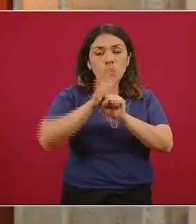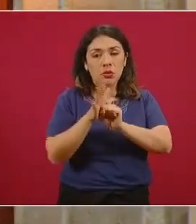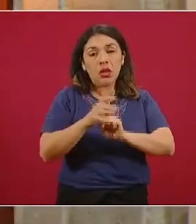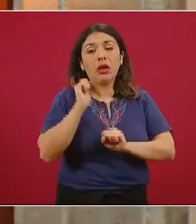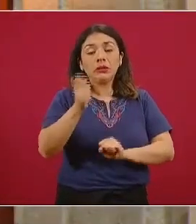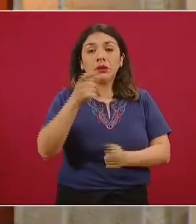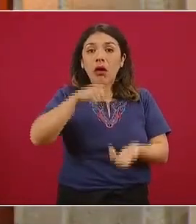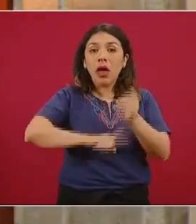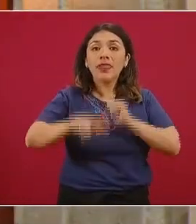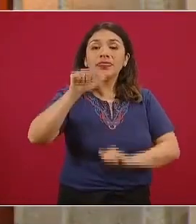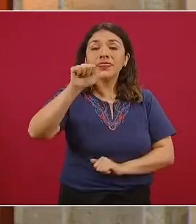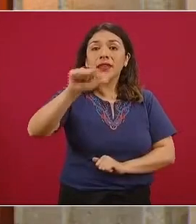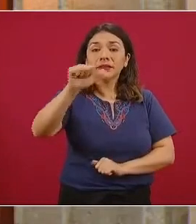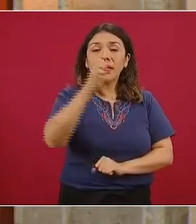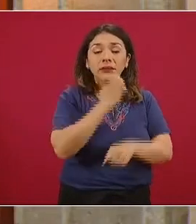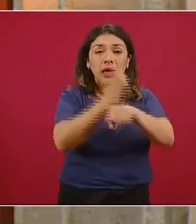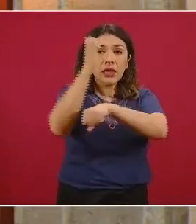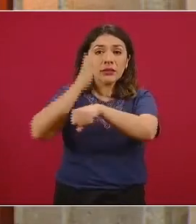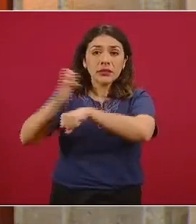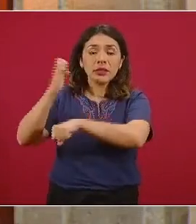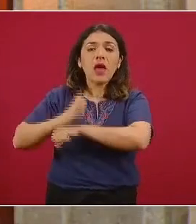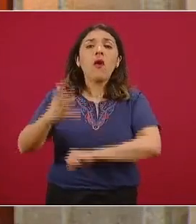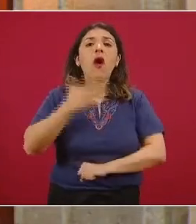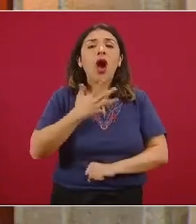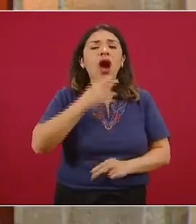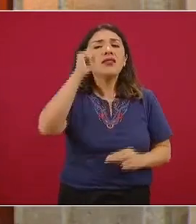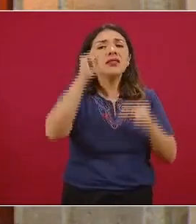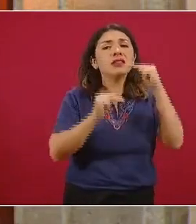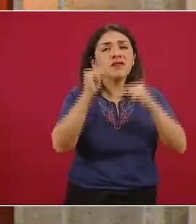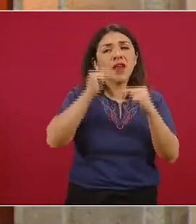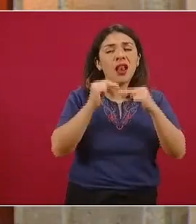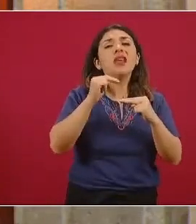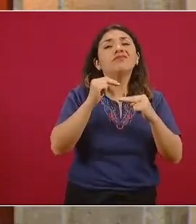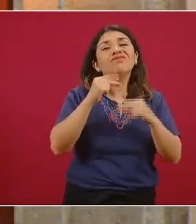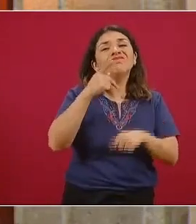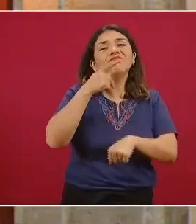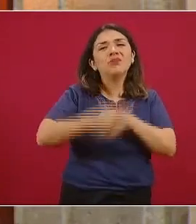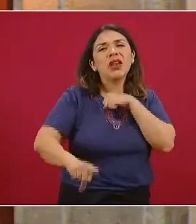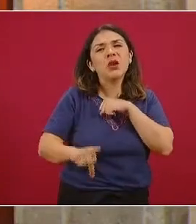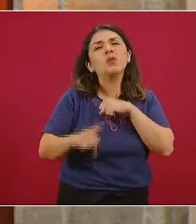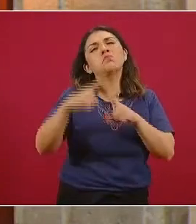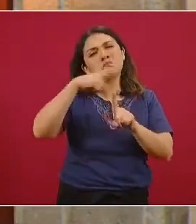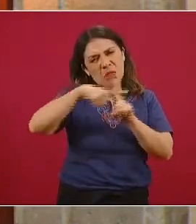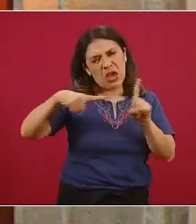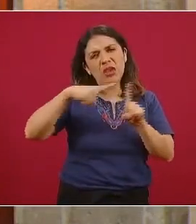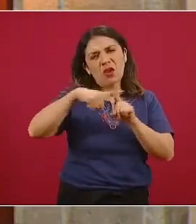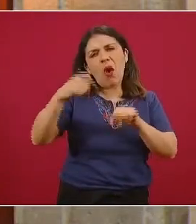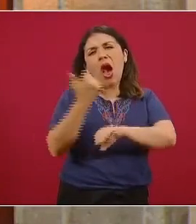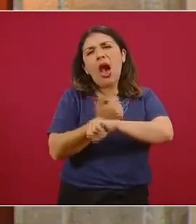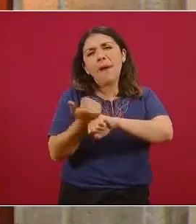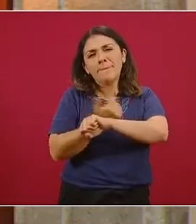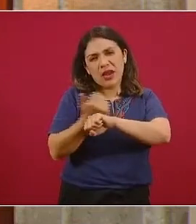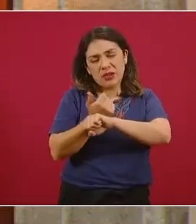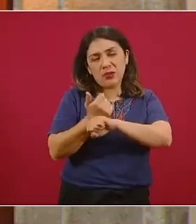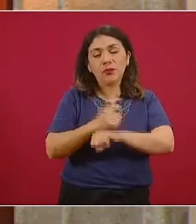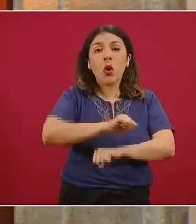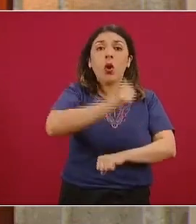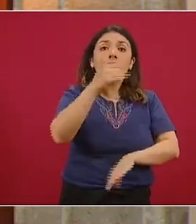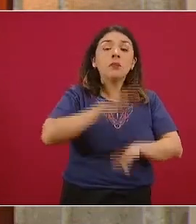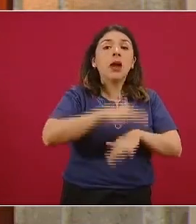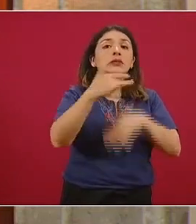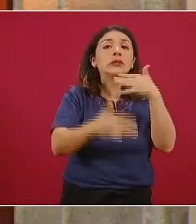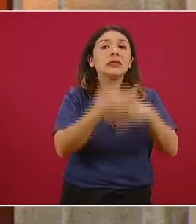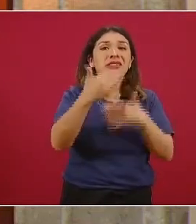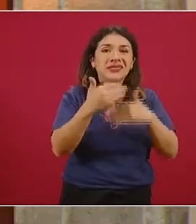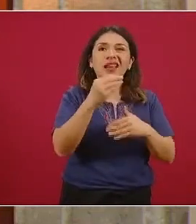donde 16 entidades federativas están en nivel de riesgo medio, amarillo, otras 15 están